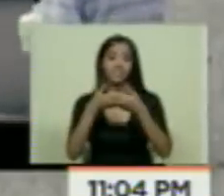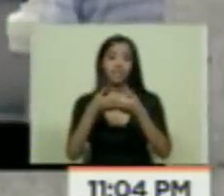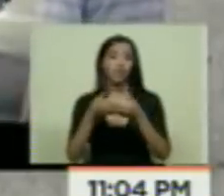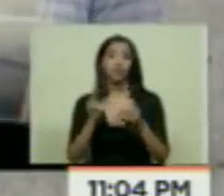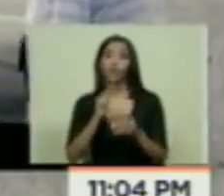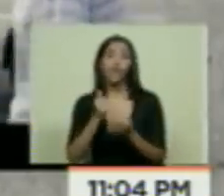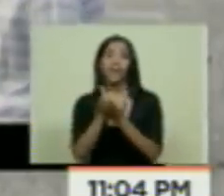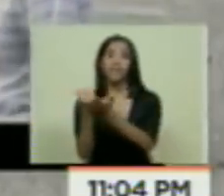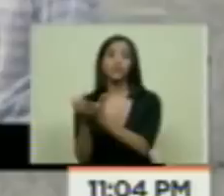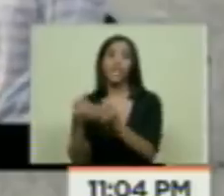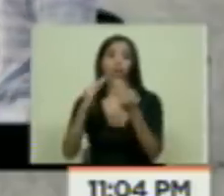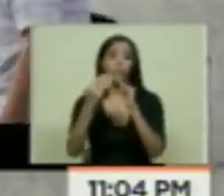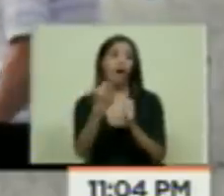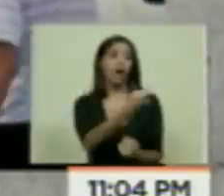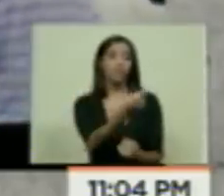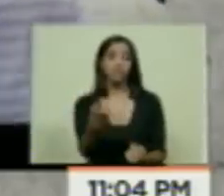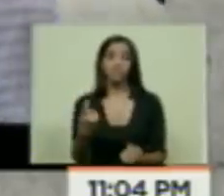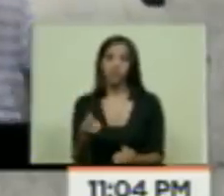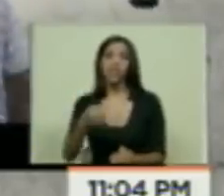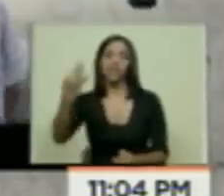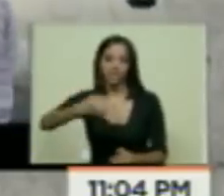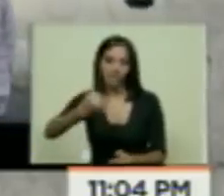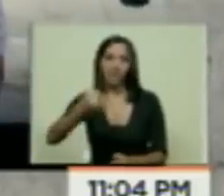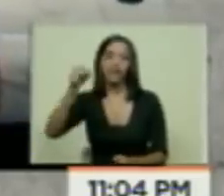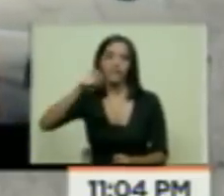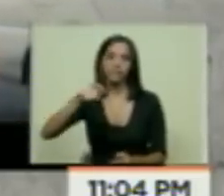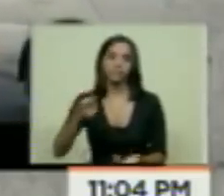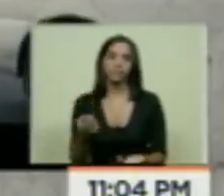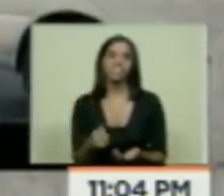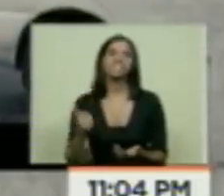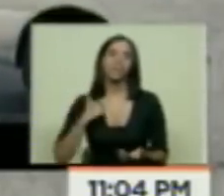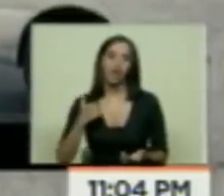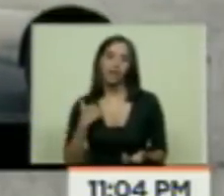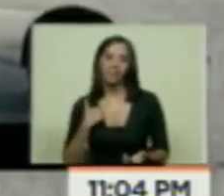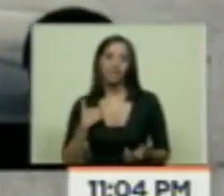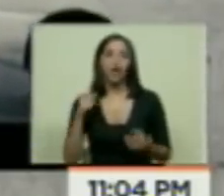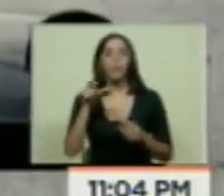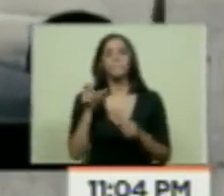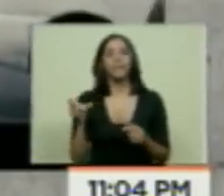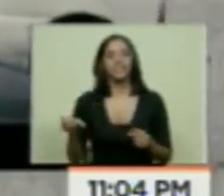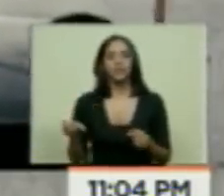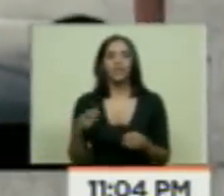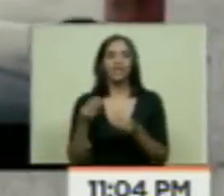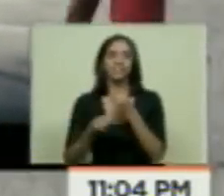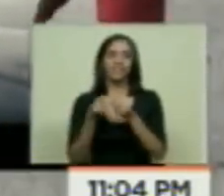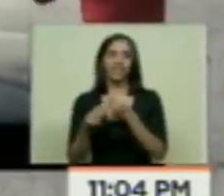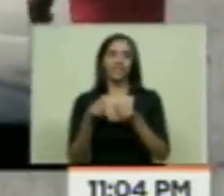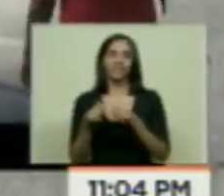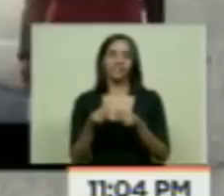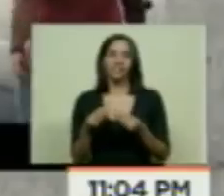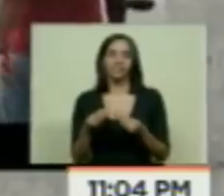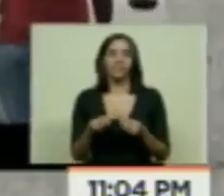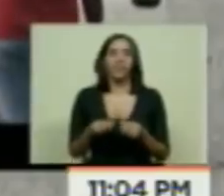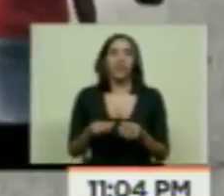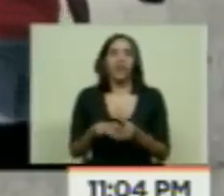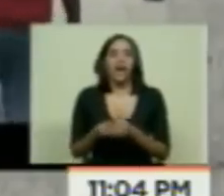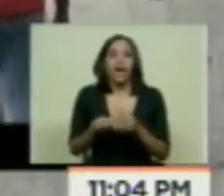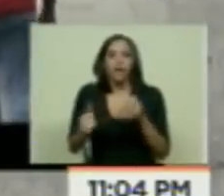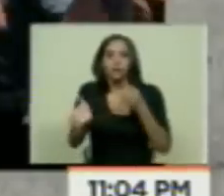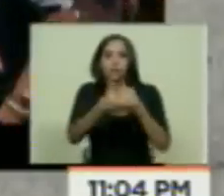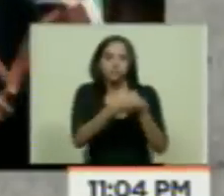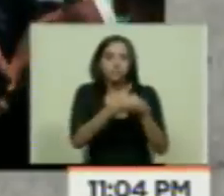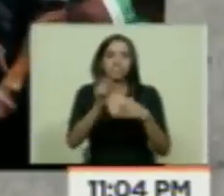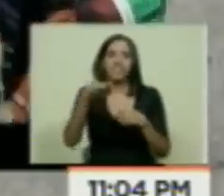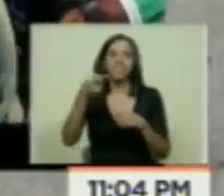las comunidades que de verdad necesitan el líquido, sino se van a aprovechar, son personas que están dedicadas al contrabando del